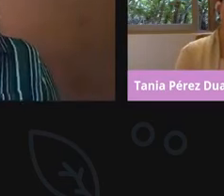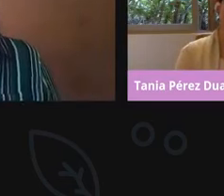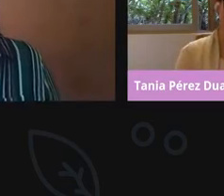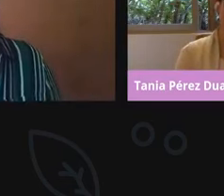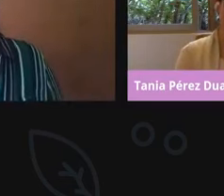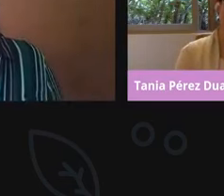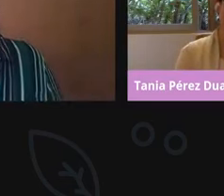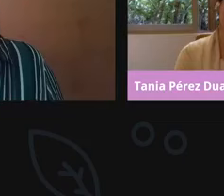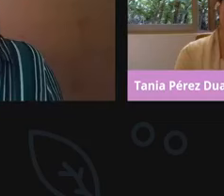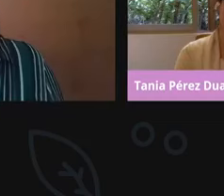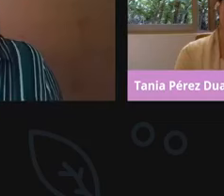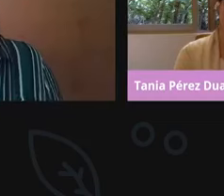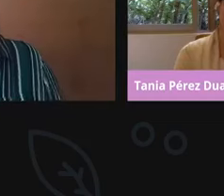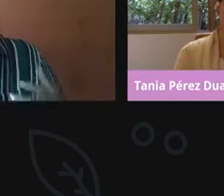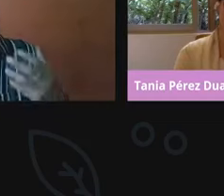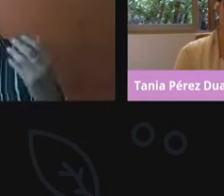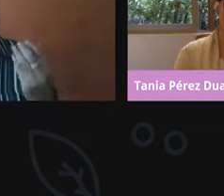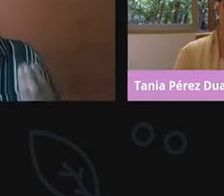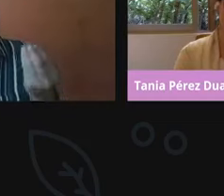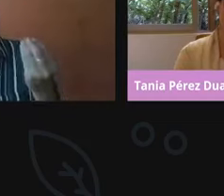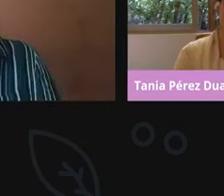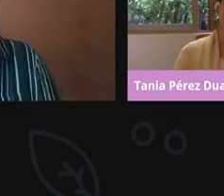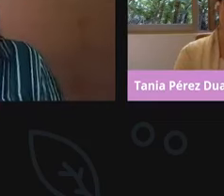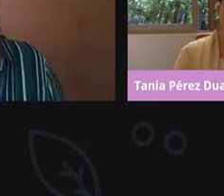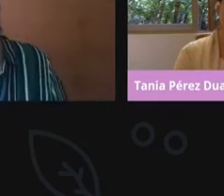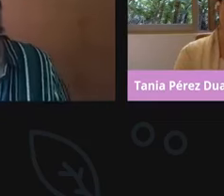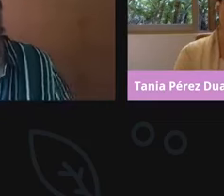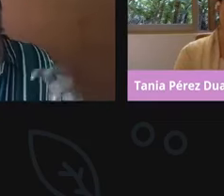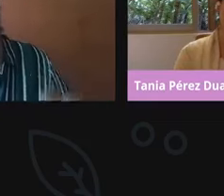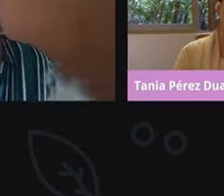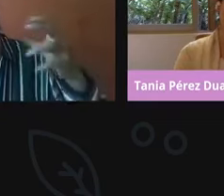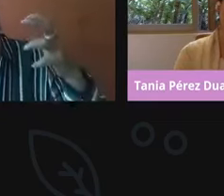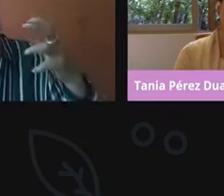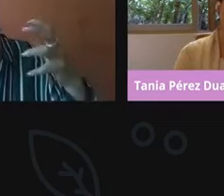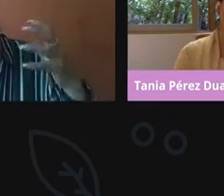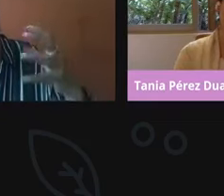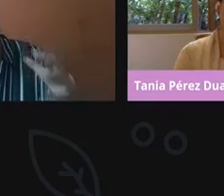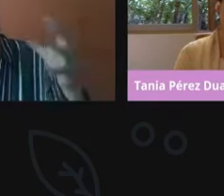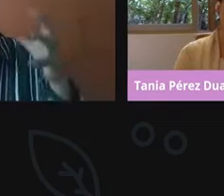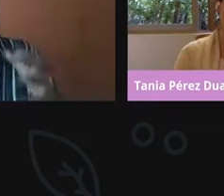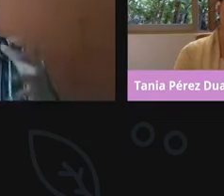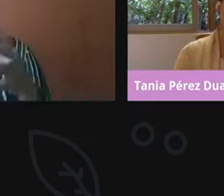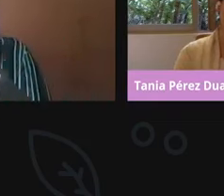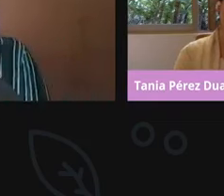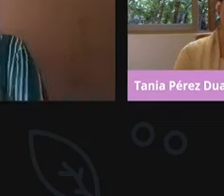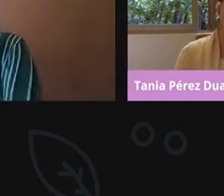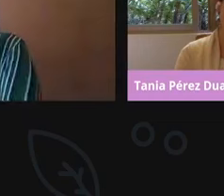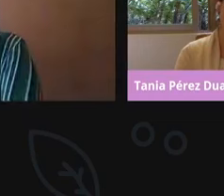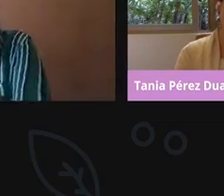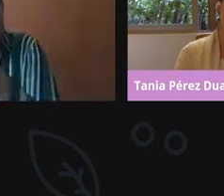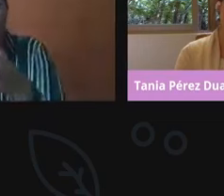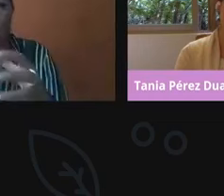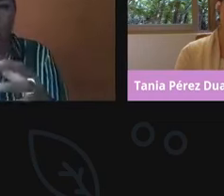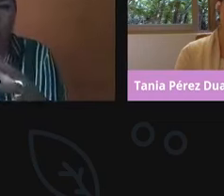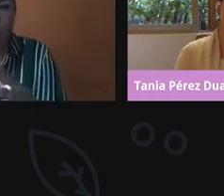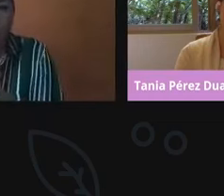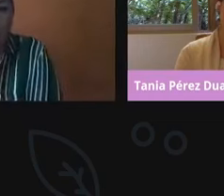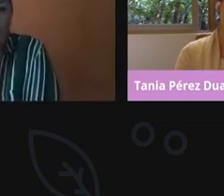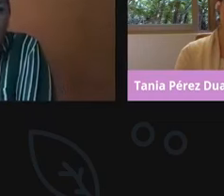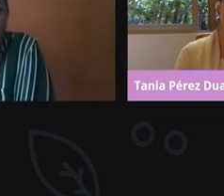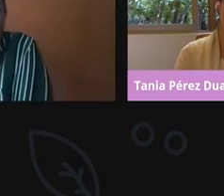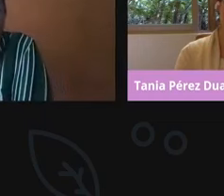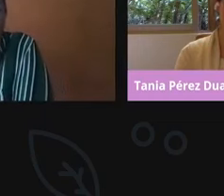me queda claro en este momento, gracias a su maravillosa exposición, que el trastorno obsesivo y compulsivo puede retroceder.